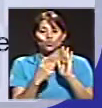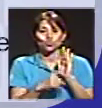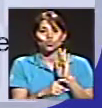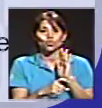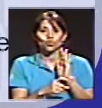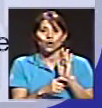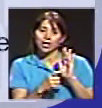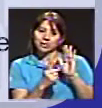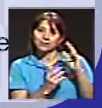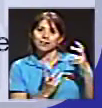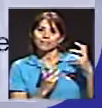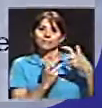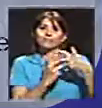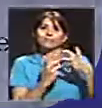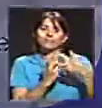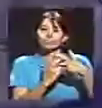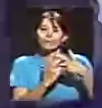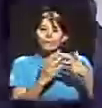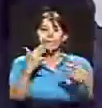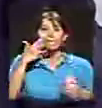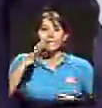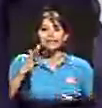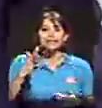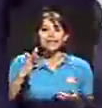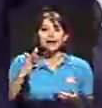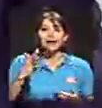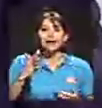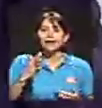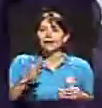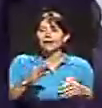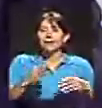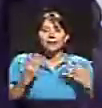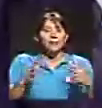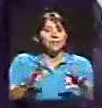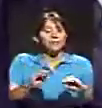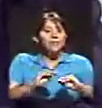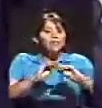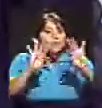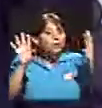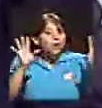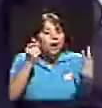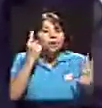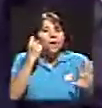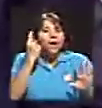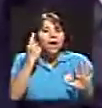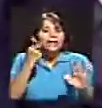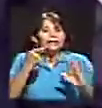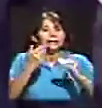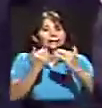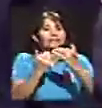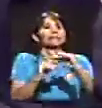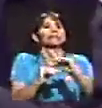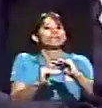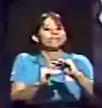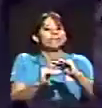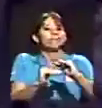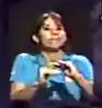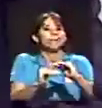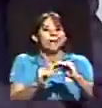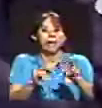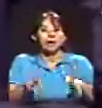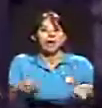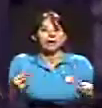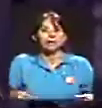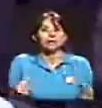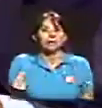artículos, pareciera que es muy claro la restricción al gasto